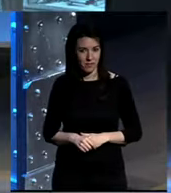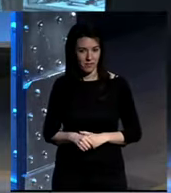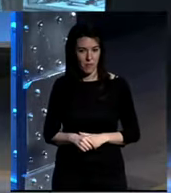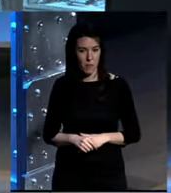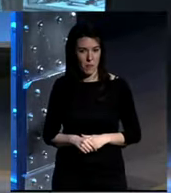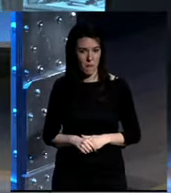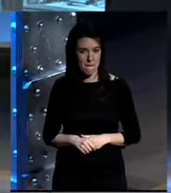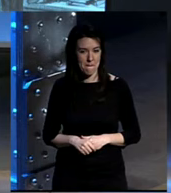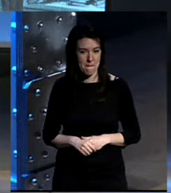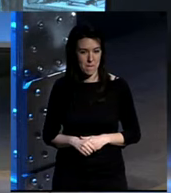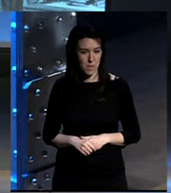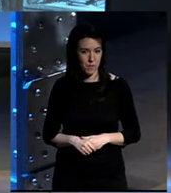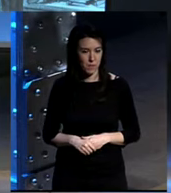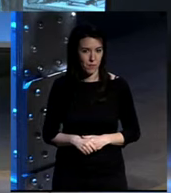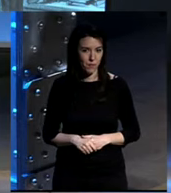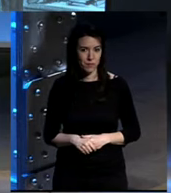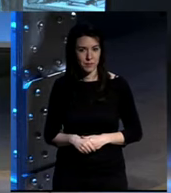Muchas gracias.